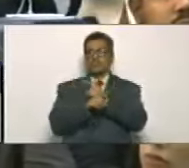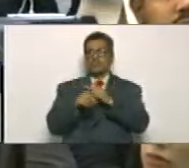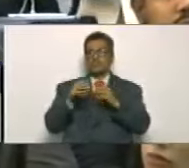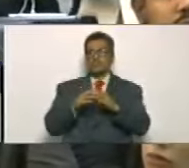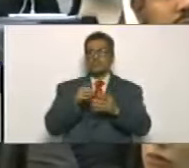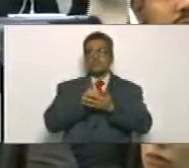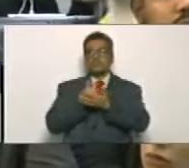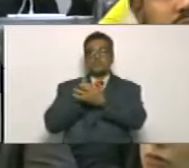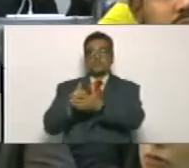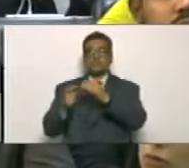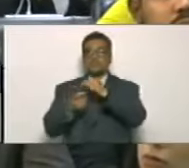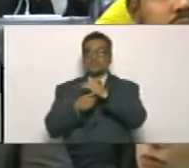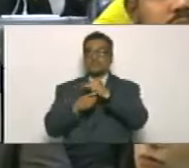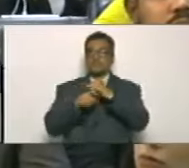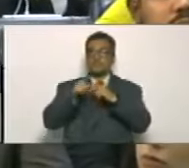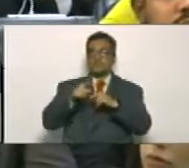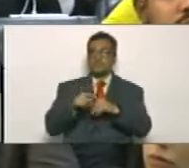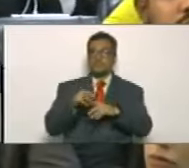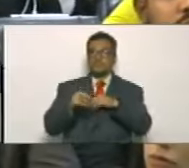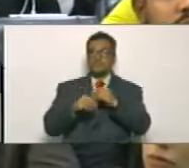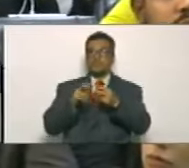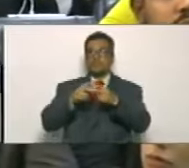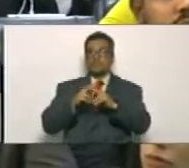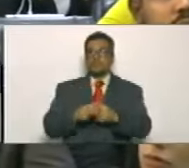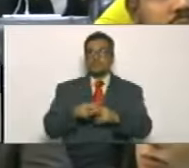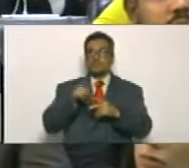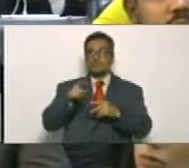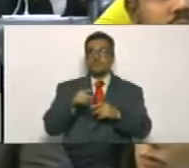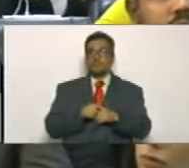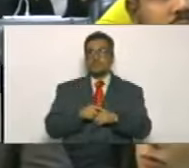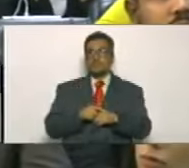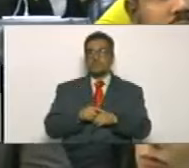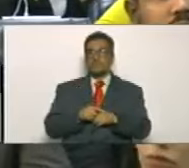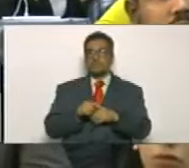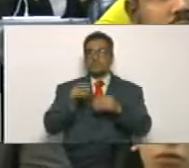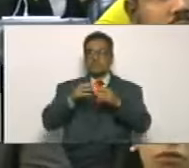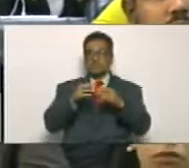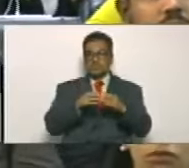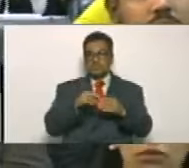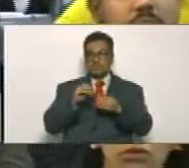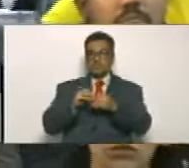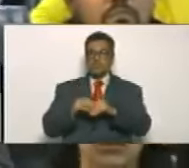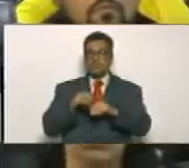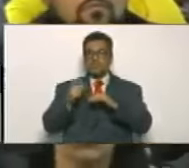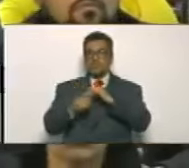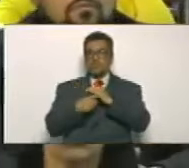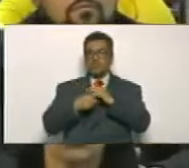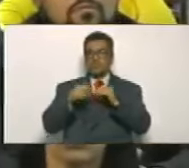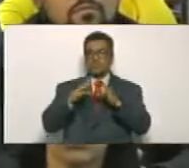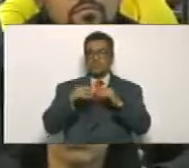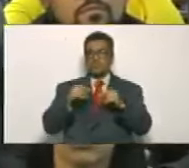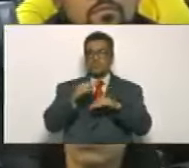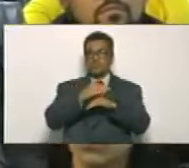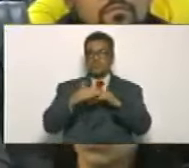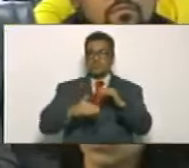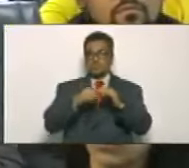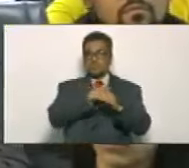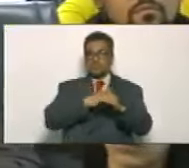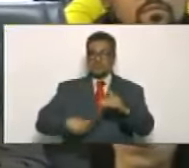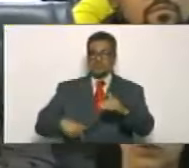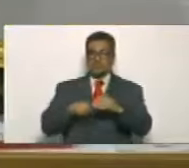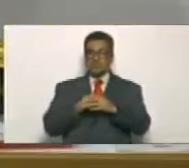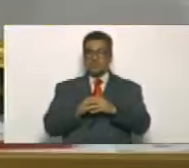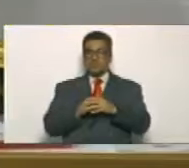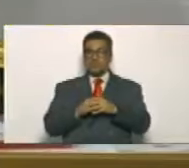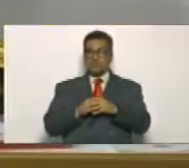dice ayudas técnicas por herramientas y dispositivos técnicos. Es todo, ciudadana